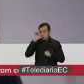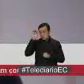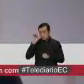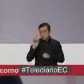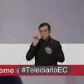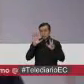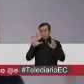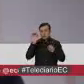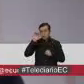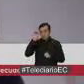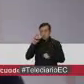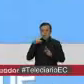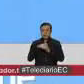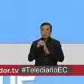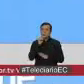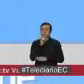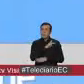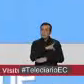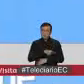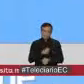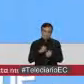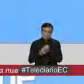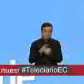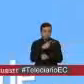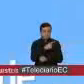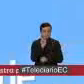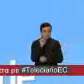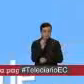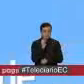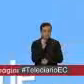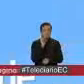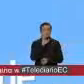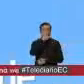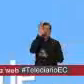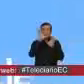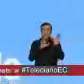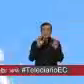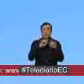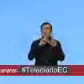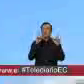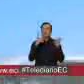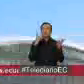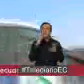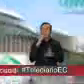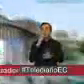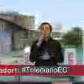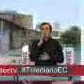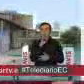el 80% con bancos privados. Usted podrá ingresar a esta feria a través de